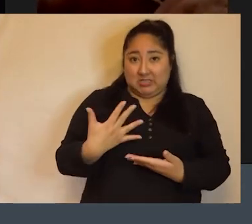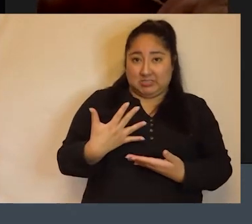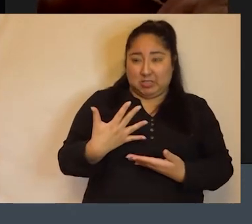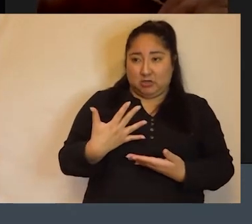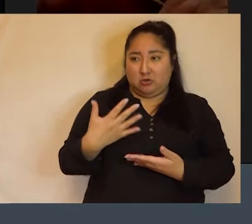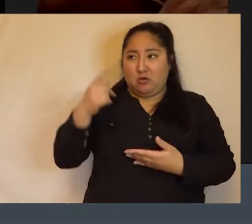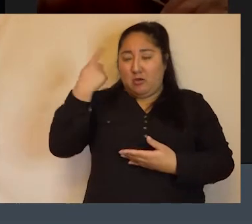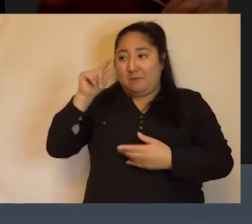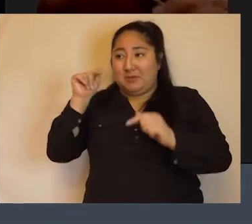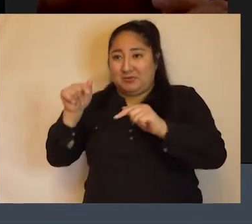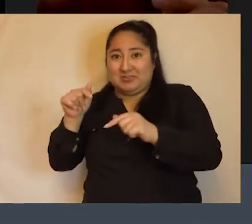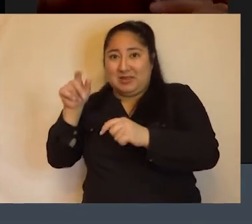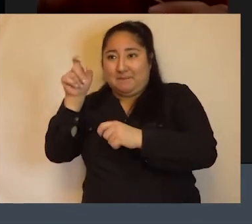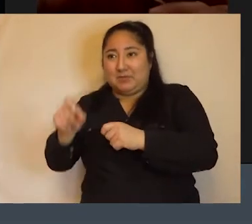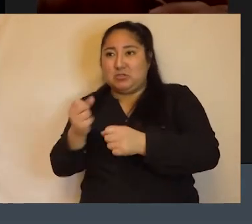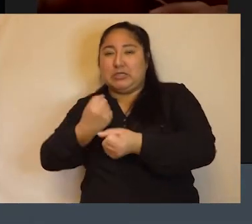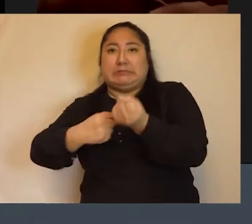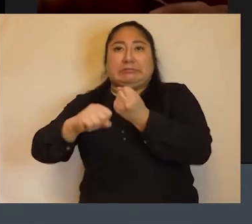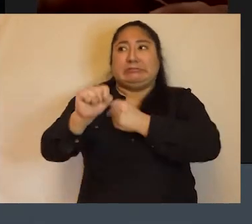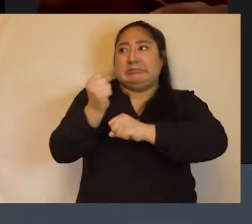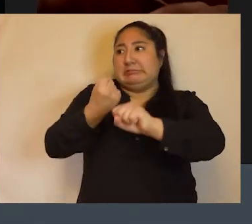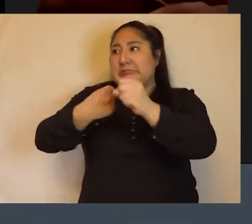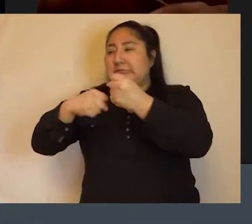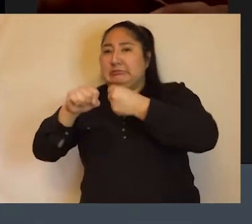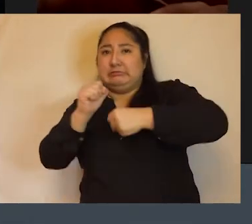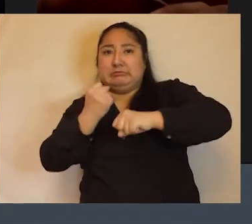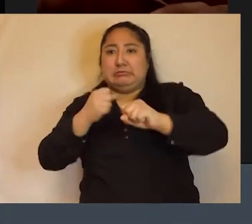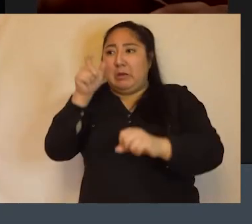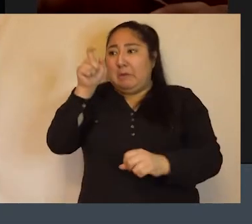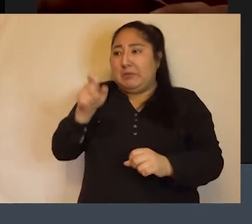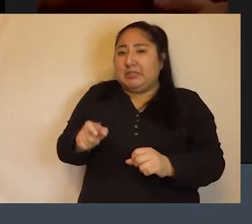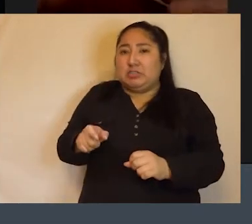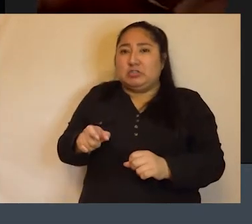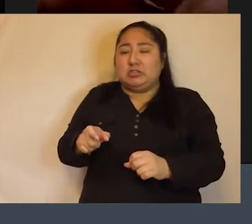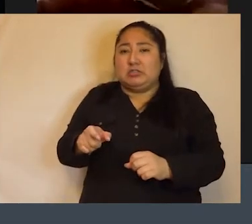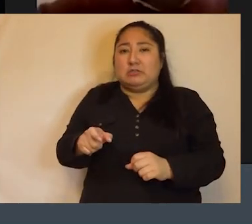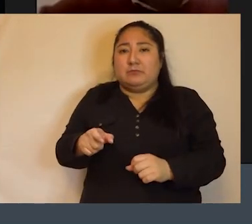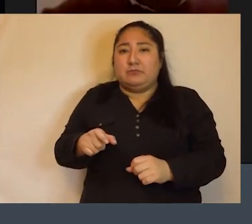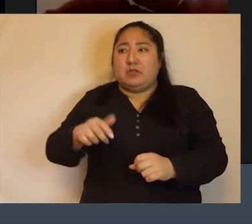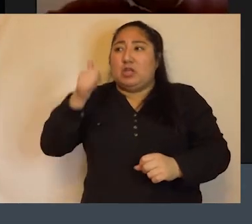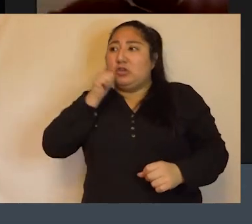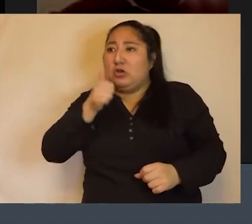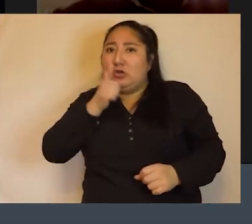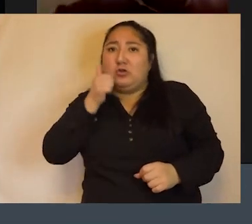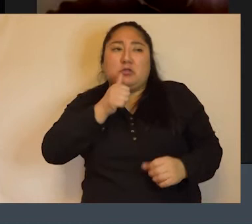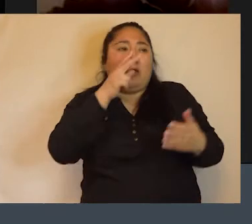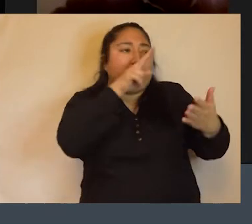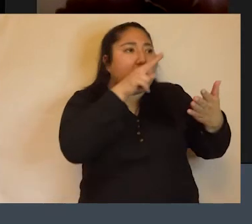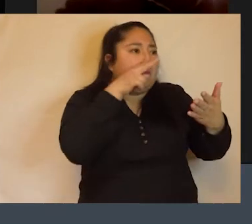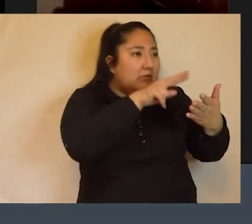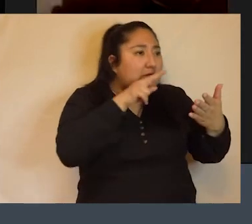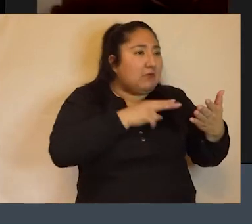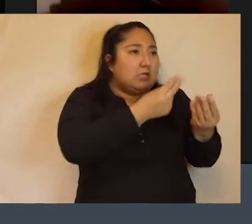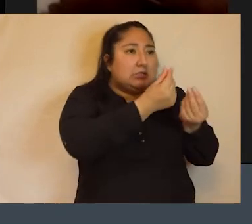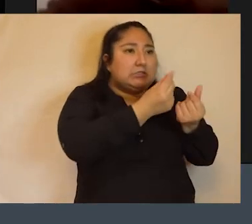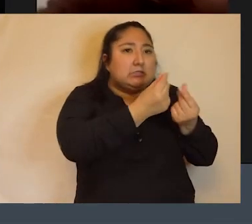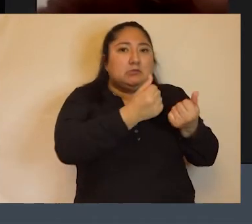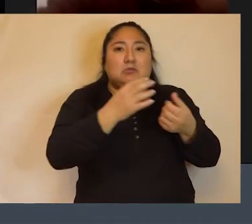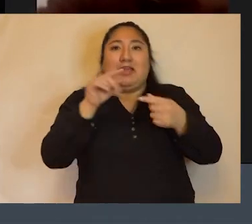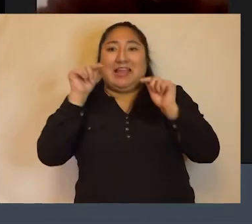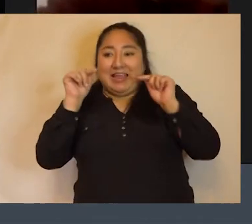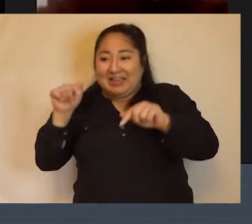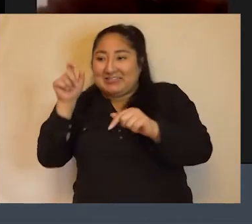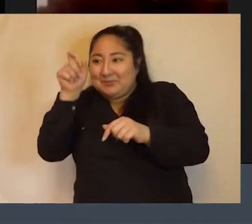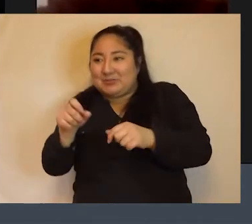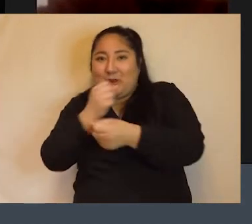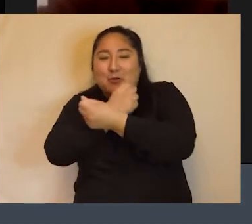25 ahora, pero es una persona tremendamente nerviosa, es una persona que está revisando todos los días los valores cuota. Esa persona